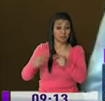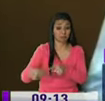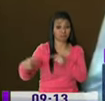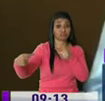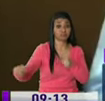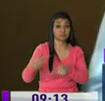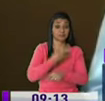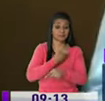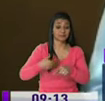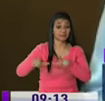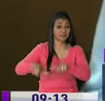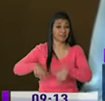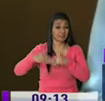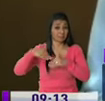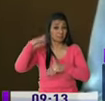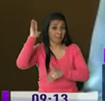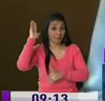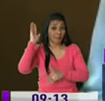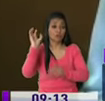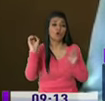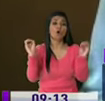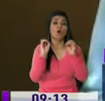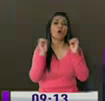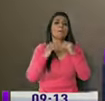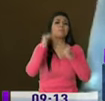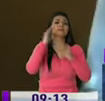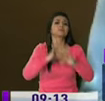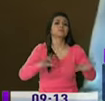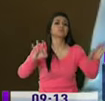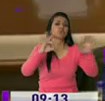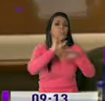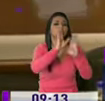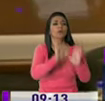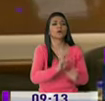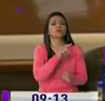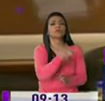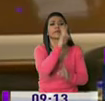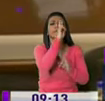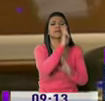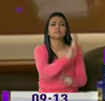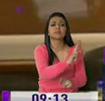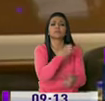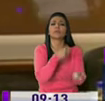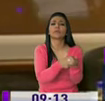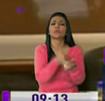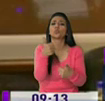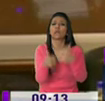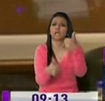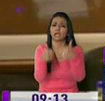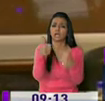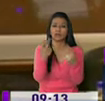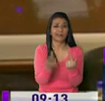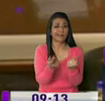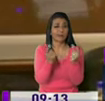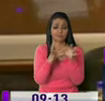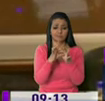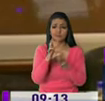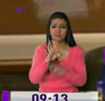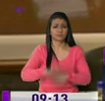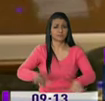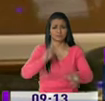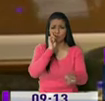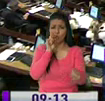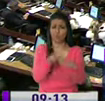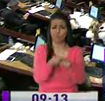Moreno son más fuertes, que darle la voz al pueblo ecuatoriano y nuestro apoyo. Enseguida saltaron las alarmas en el bloque socialista. Byron